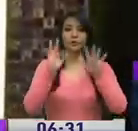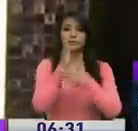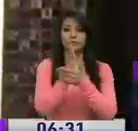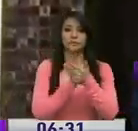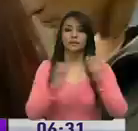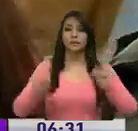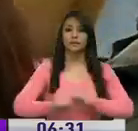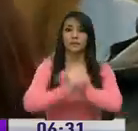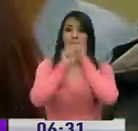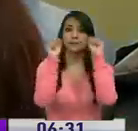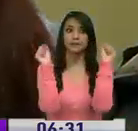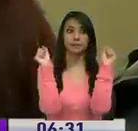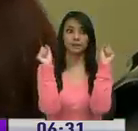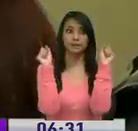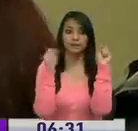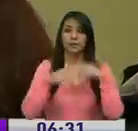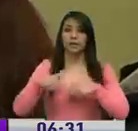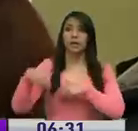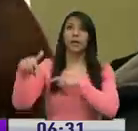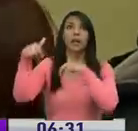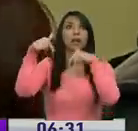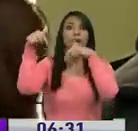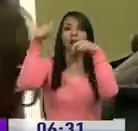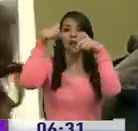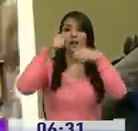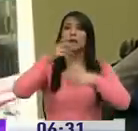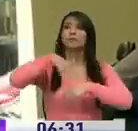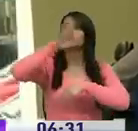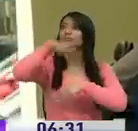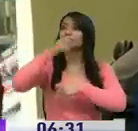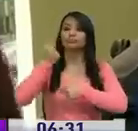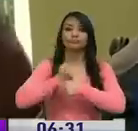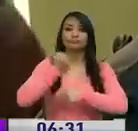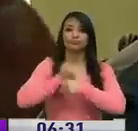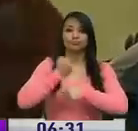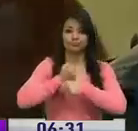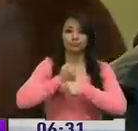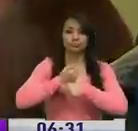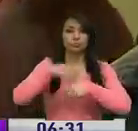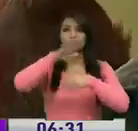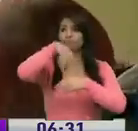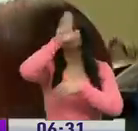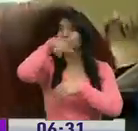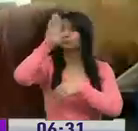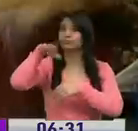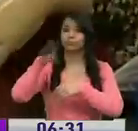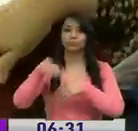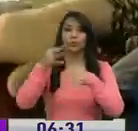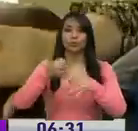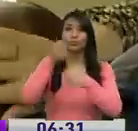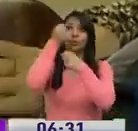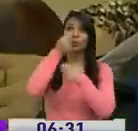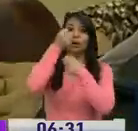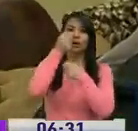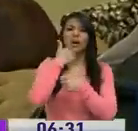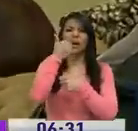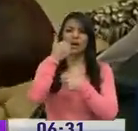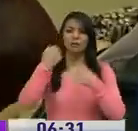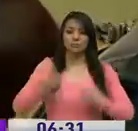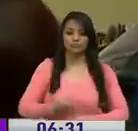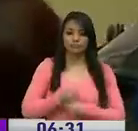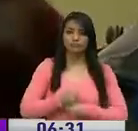aproximadamente habían procedido a subir a trabajar y en el momento que estaba intentando jalar la cuerda de